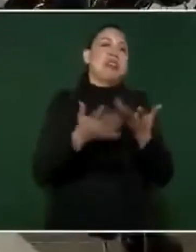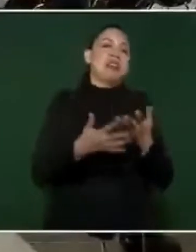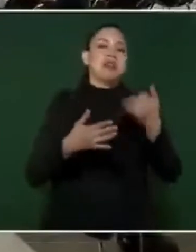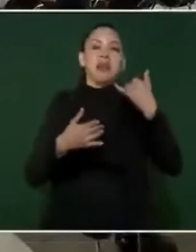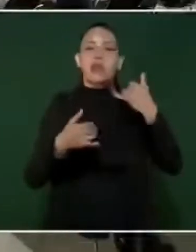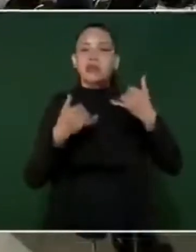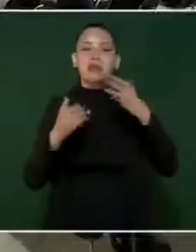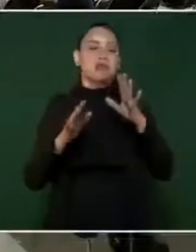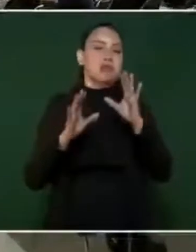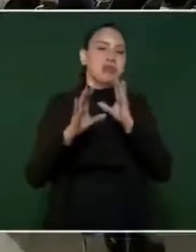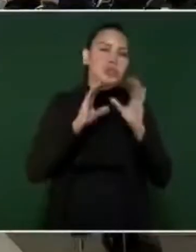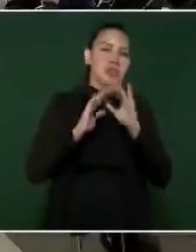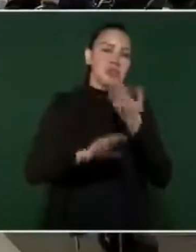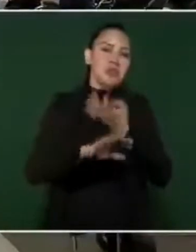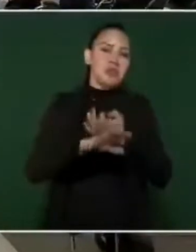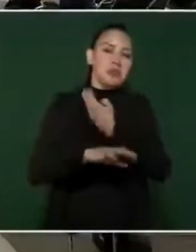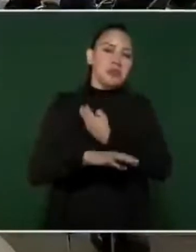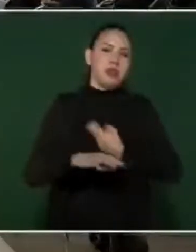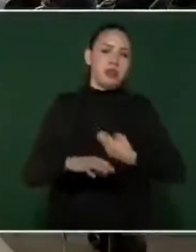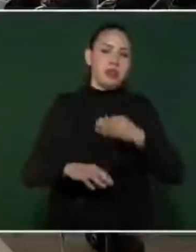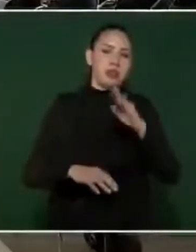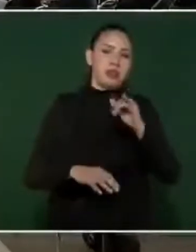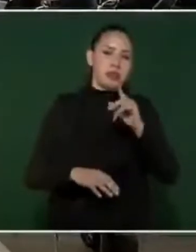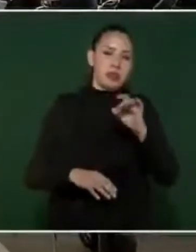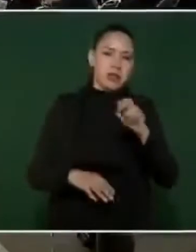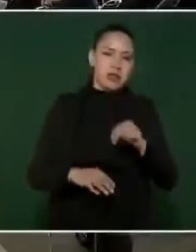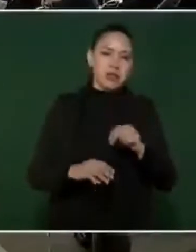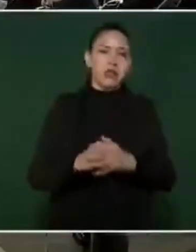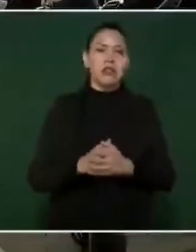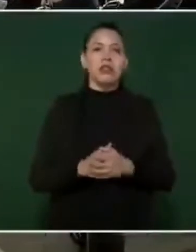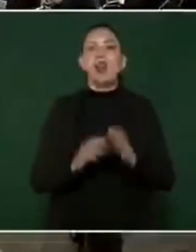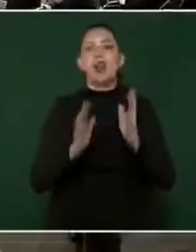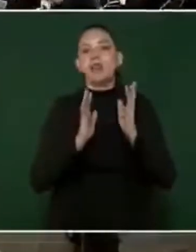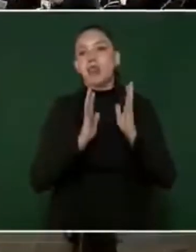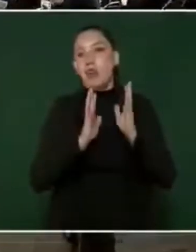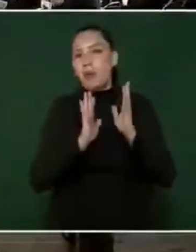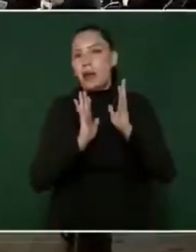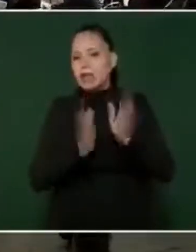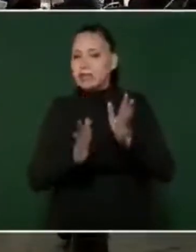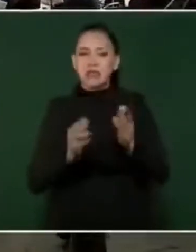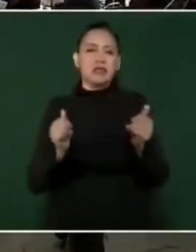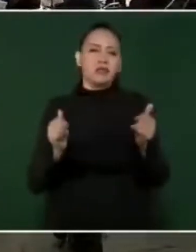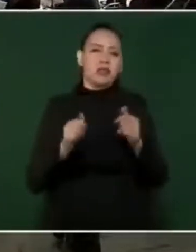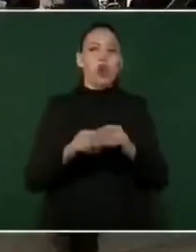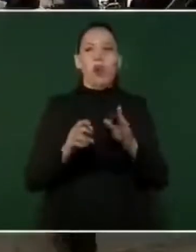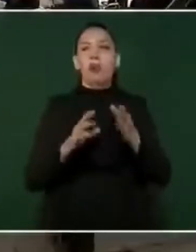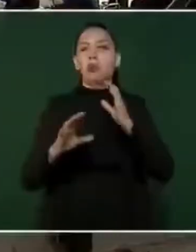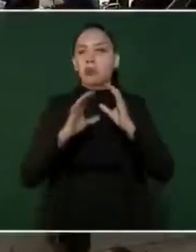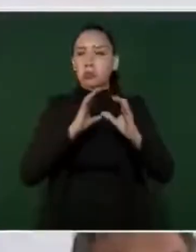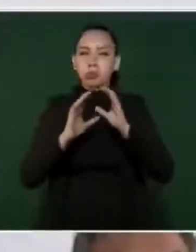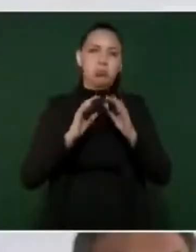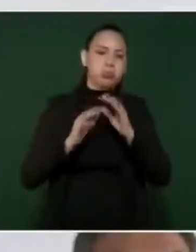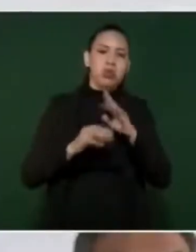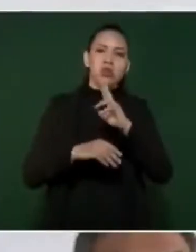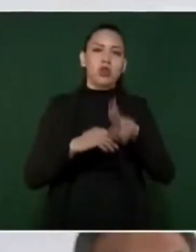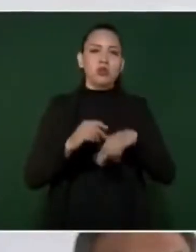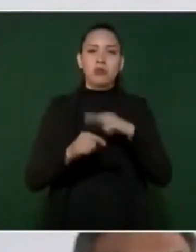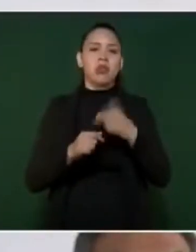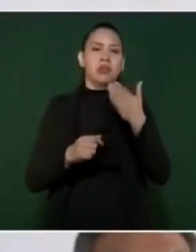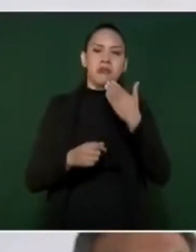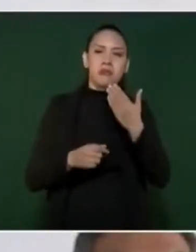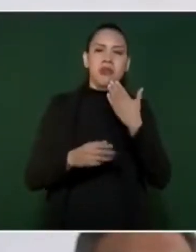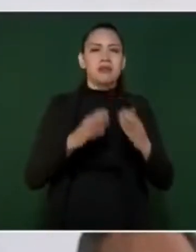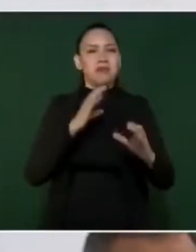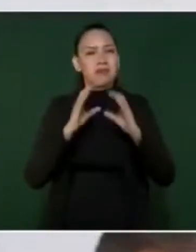al tono y naturaleza de la conversación, pues da cuenta de un momento de mucha cercanía de ambos presidentes, de un muy buen momento